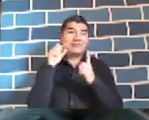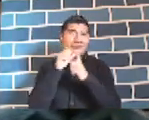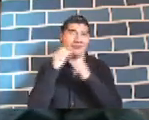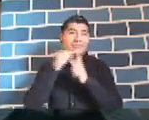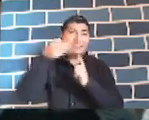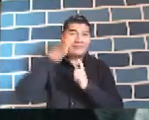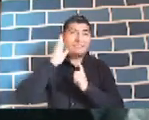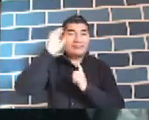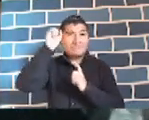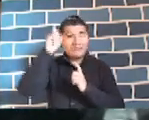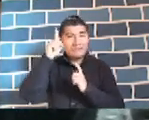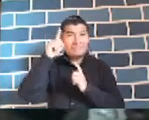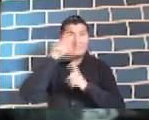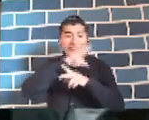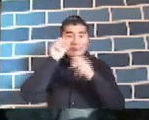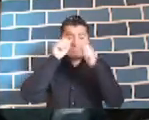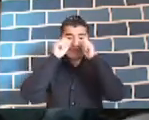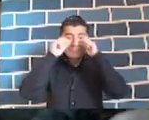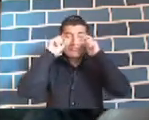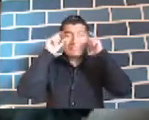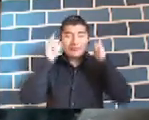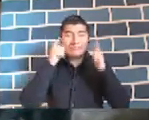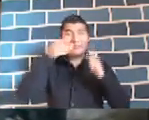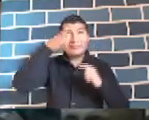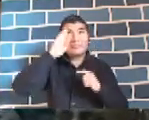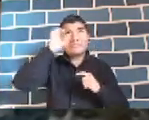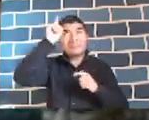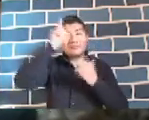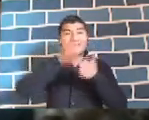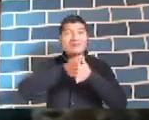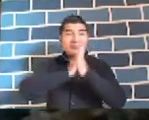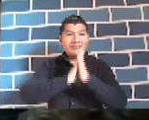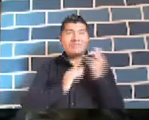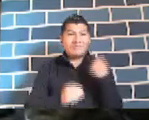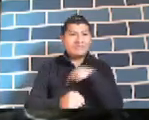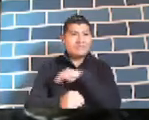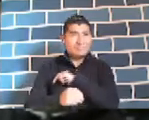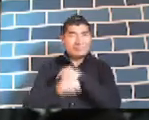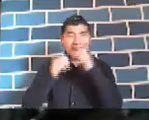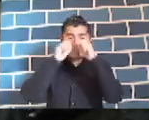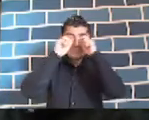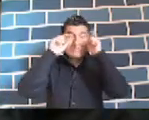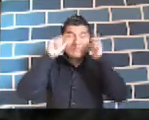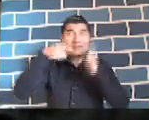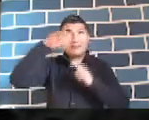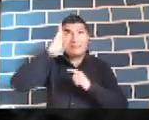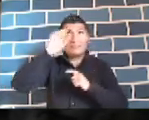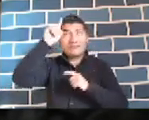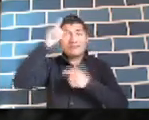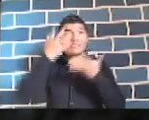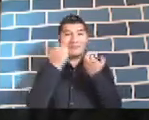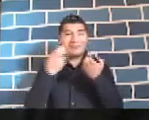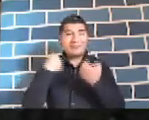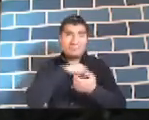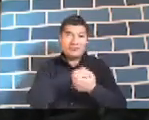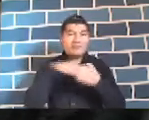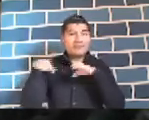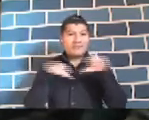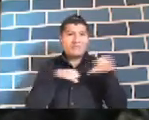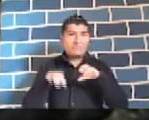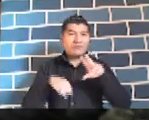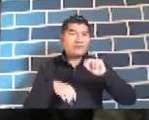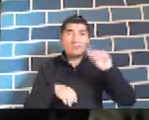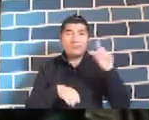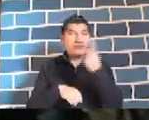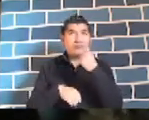de dios y descubrir lo que dios nos está pidiendo descubrir lo que dios quiere que hagamos y no solamente